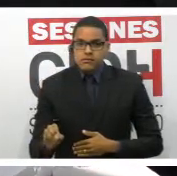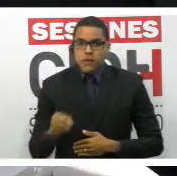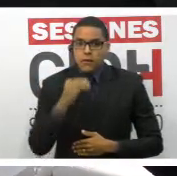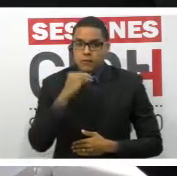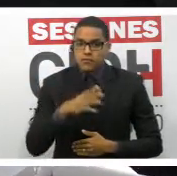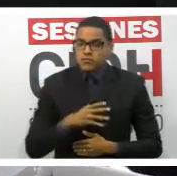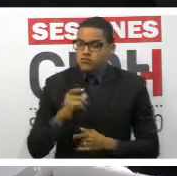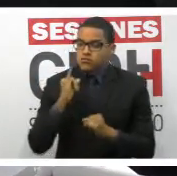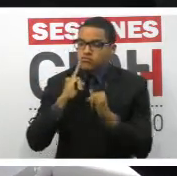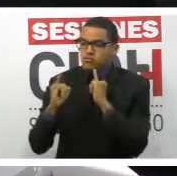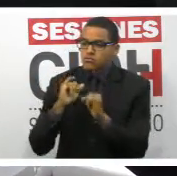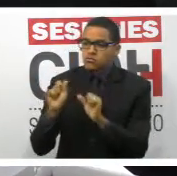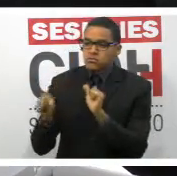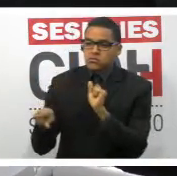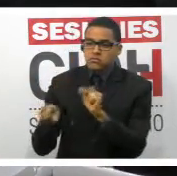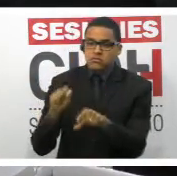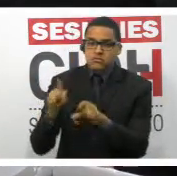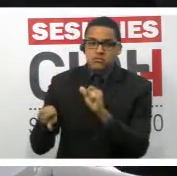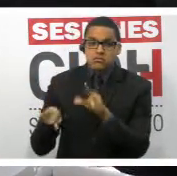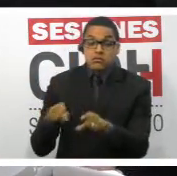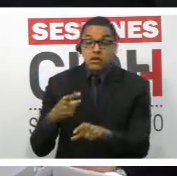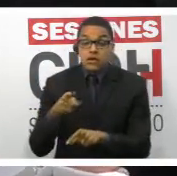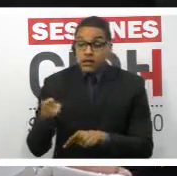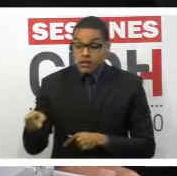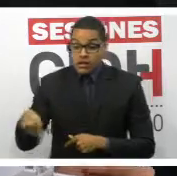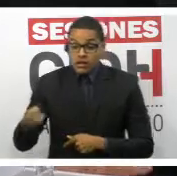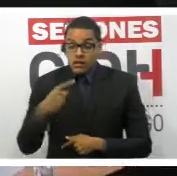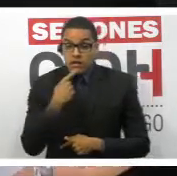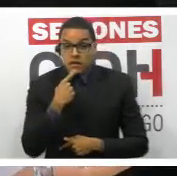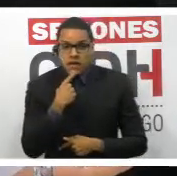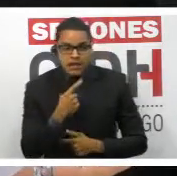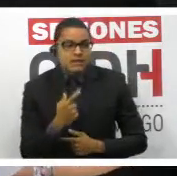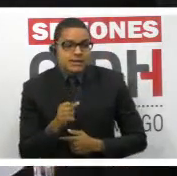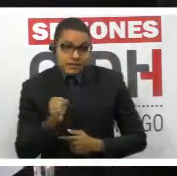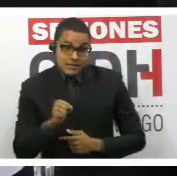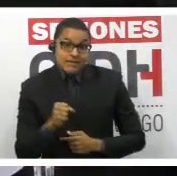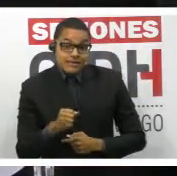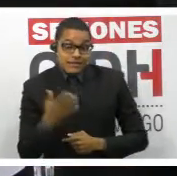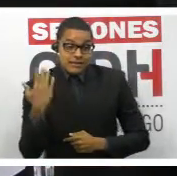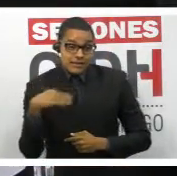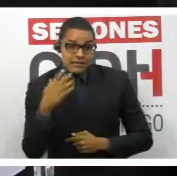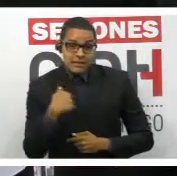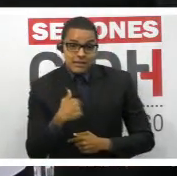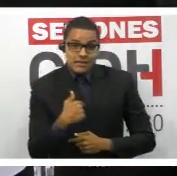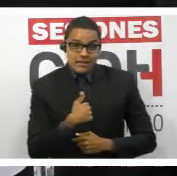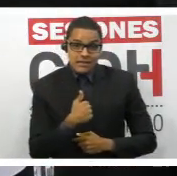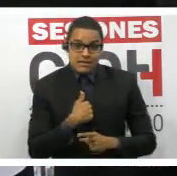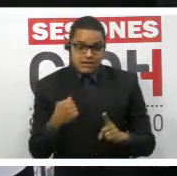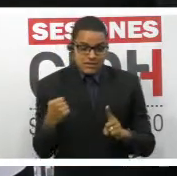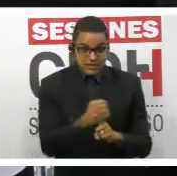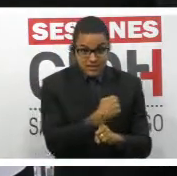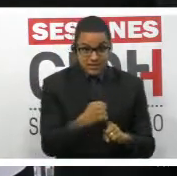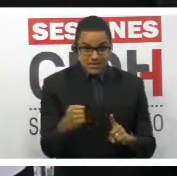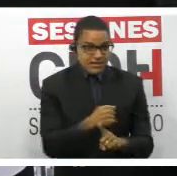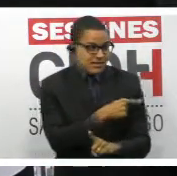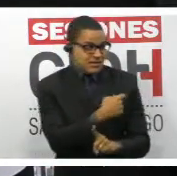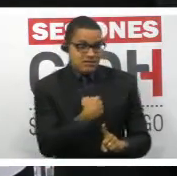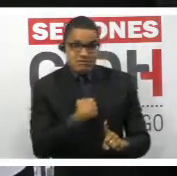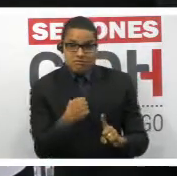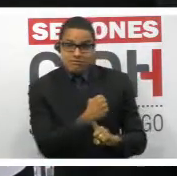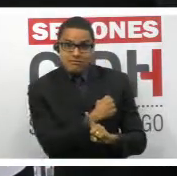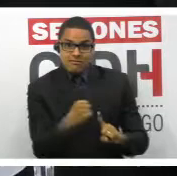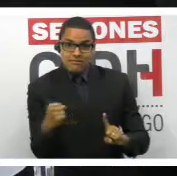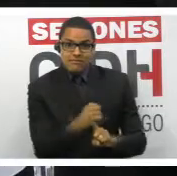experimentado algún tipo de violencia a laxe al acceder al ginecólogo incluyendo violencia física emocional sexual